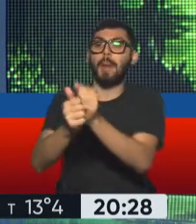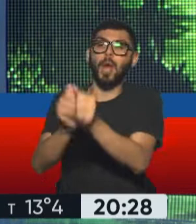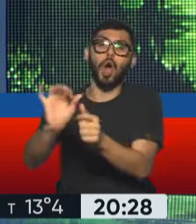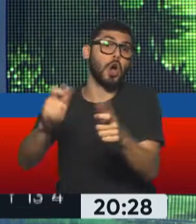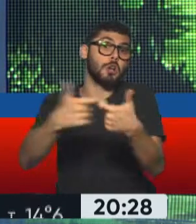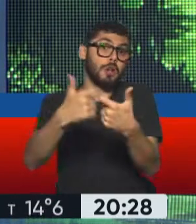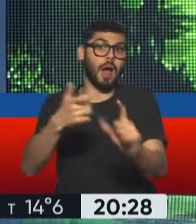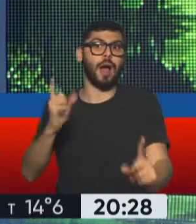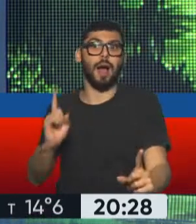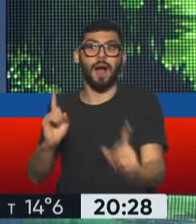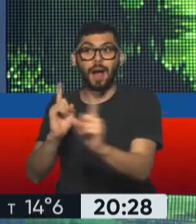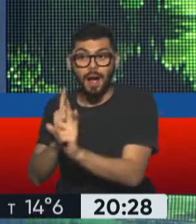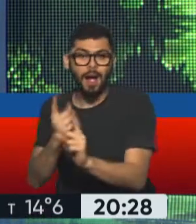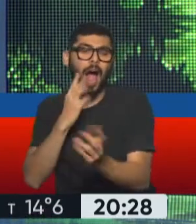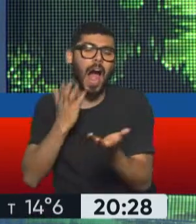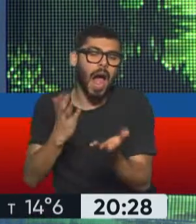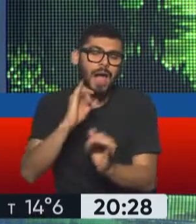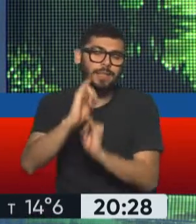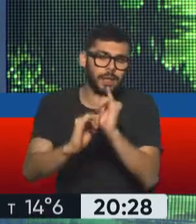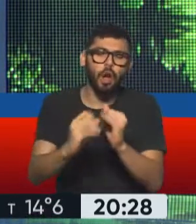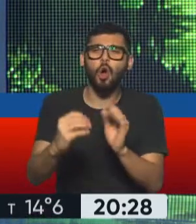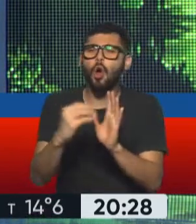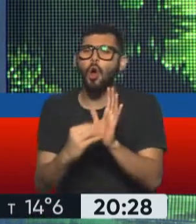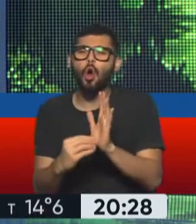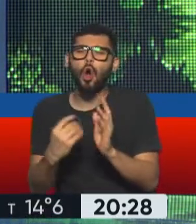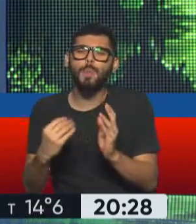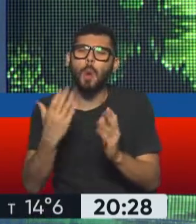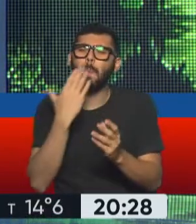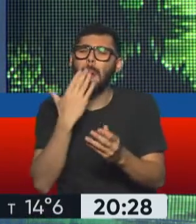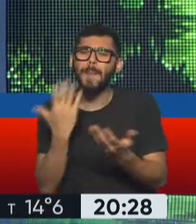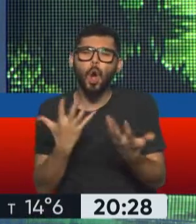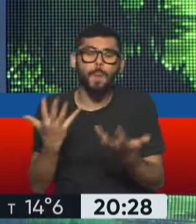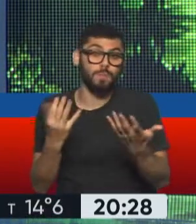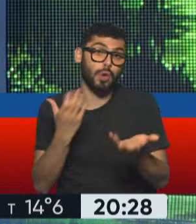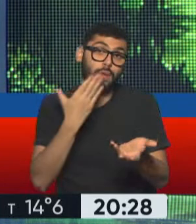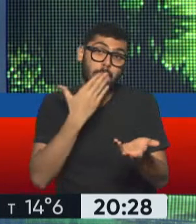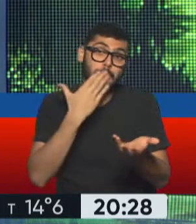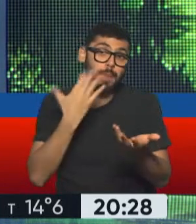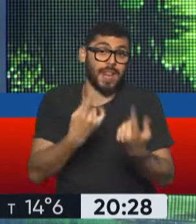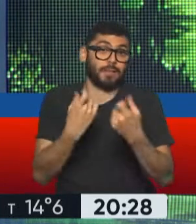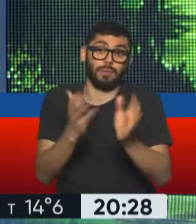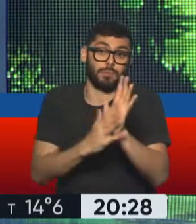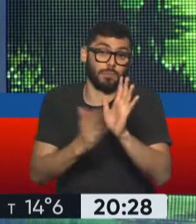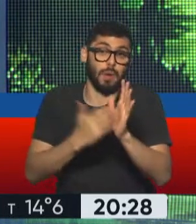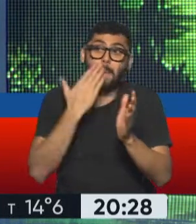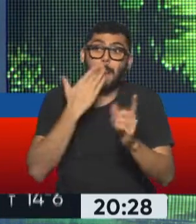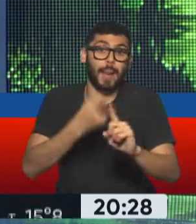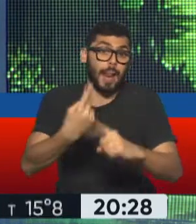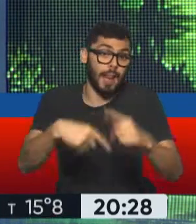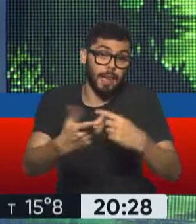cooperativista se puede acercar a recibir asistencia, cómo anotarse, cómo buscar tal papel, porque obviamente hay una cuestión de transparencia, hay papeles que vamos a tener que